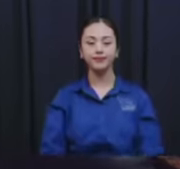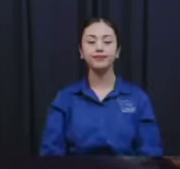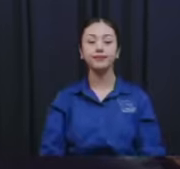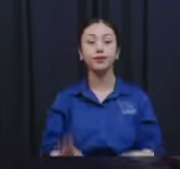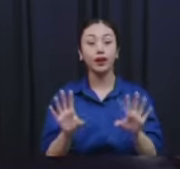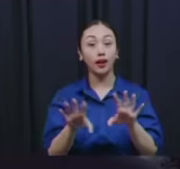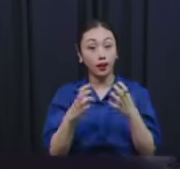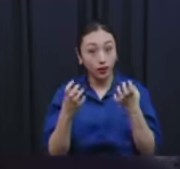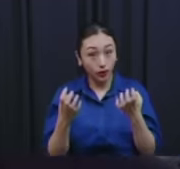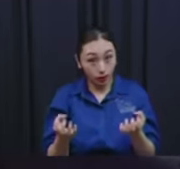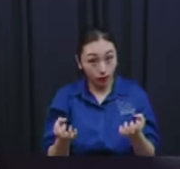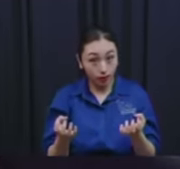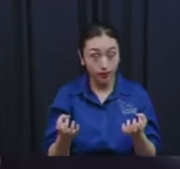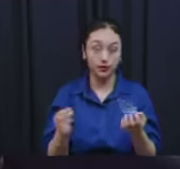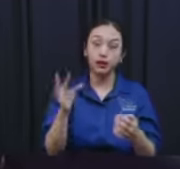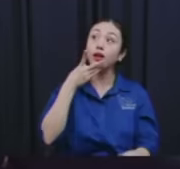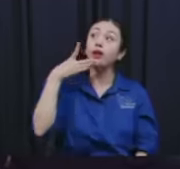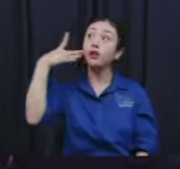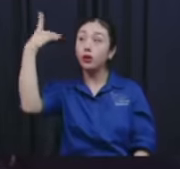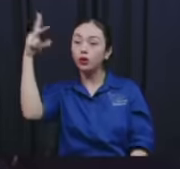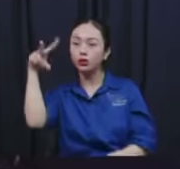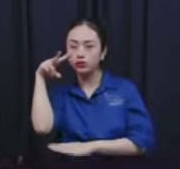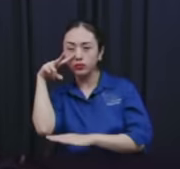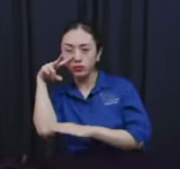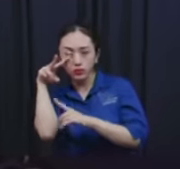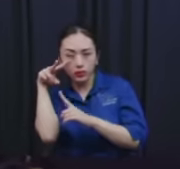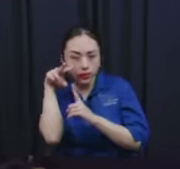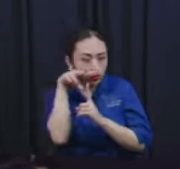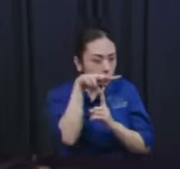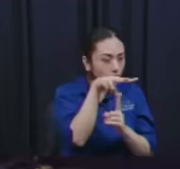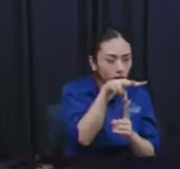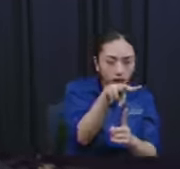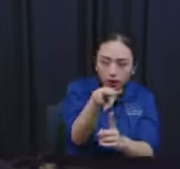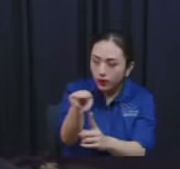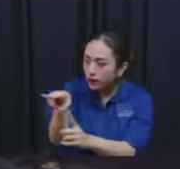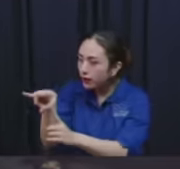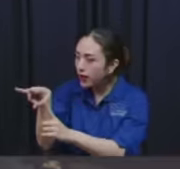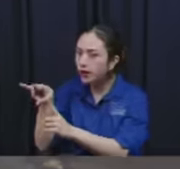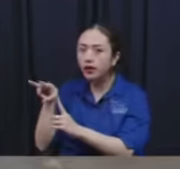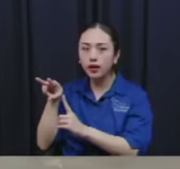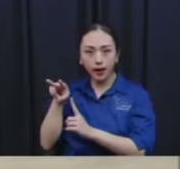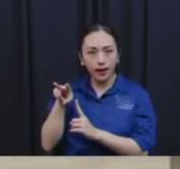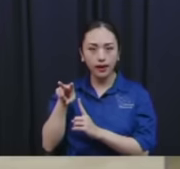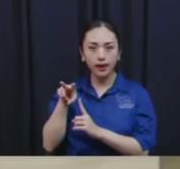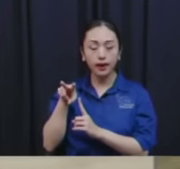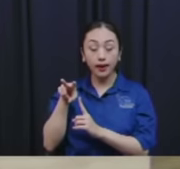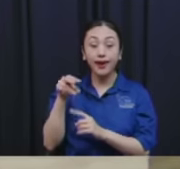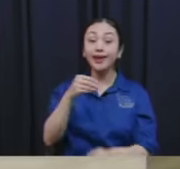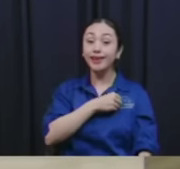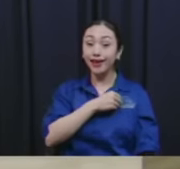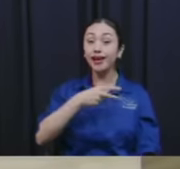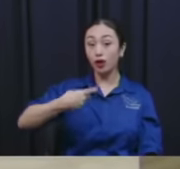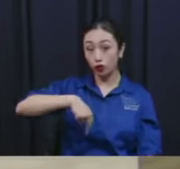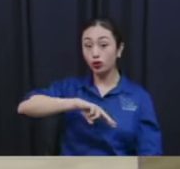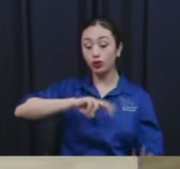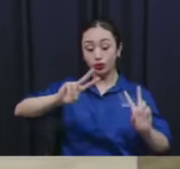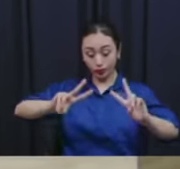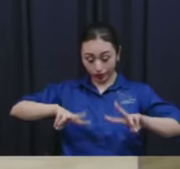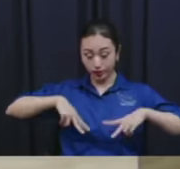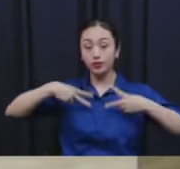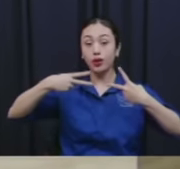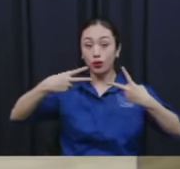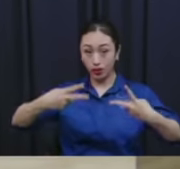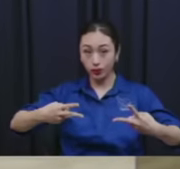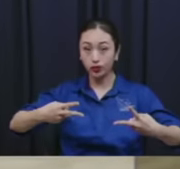entonces como él es vigilante él quiere que recuperemos que recuperemos eso Entonces el tema que